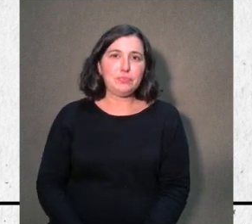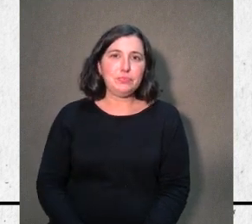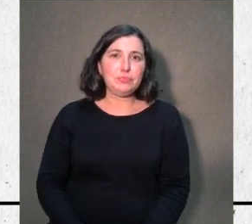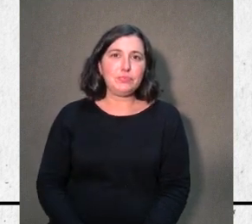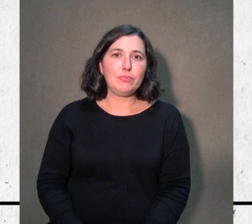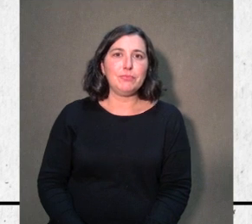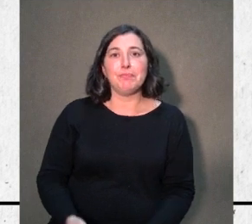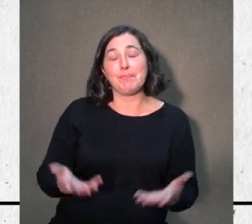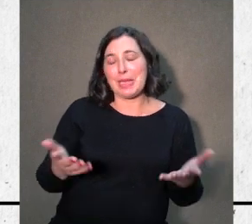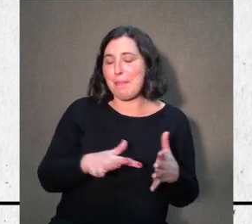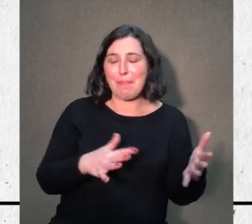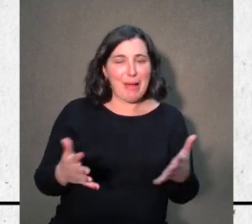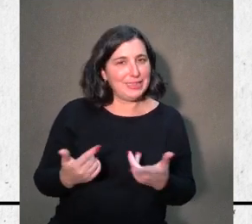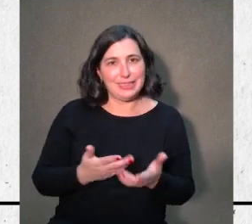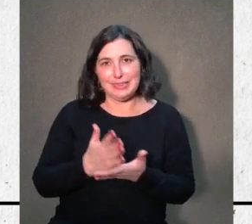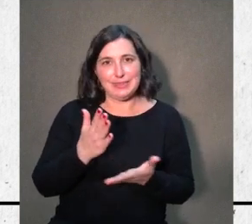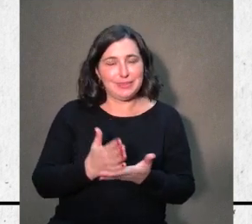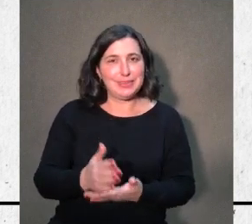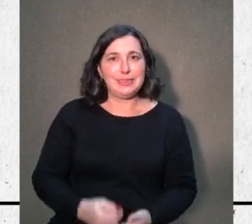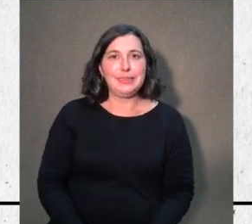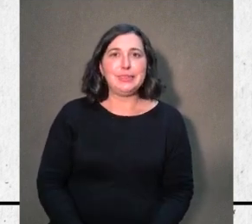importa, lo que pasa es que nos pasa todo el tiempo.